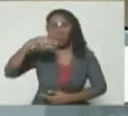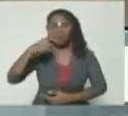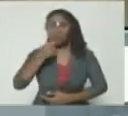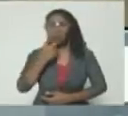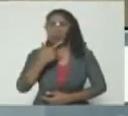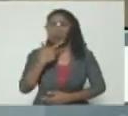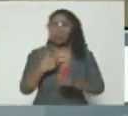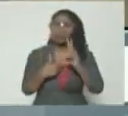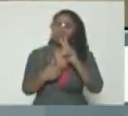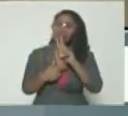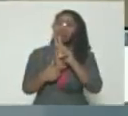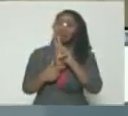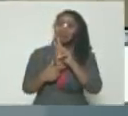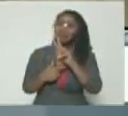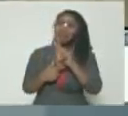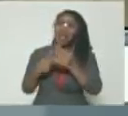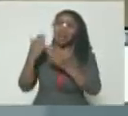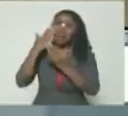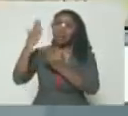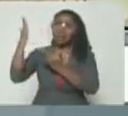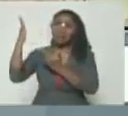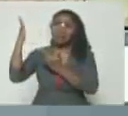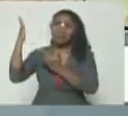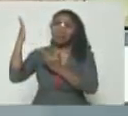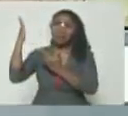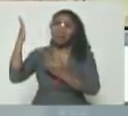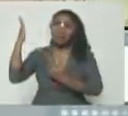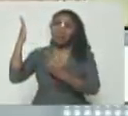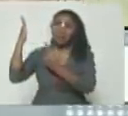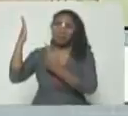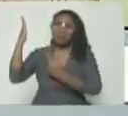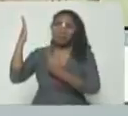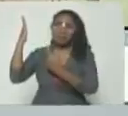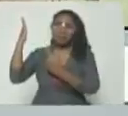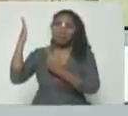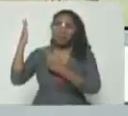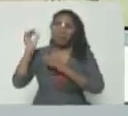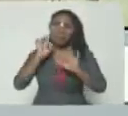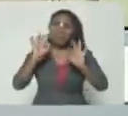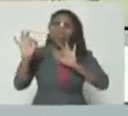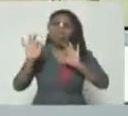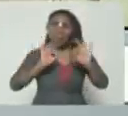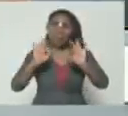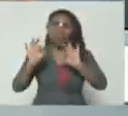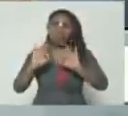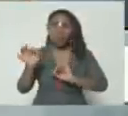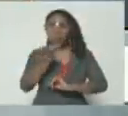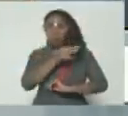¿Ah? Ahí están, fíjense, preparándose con las mejores condiciones.